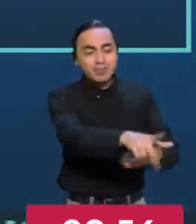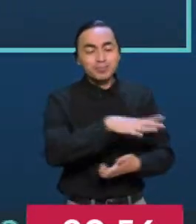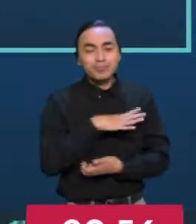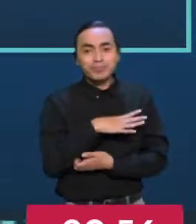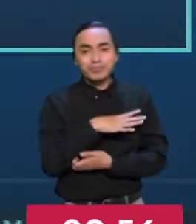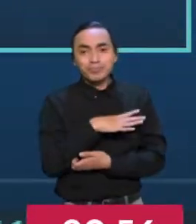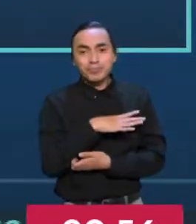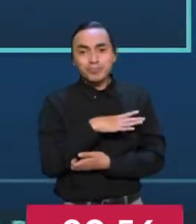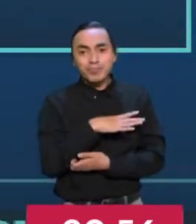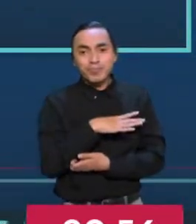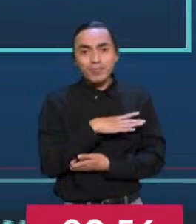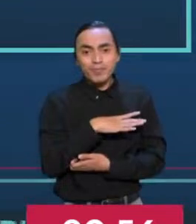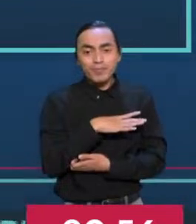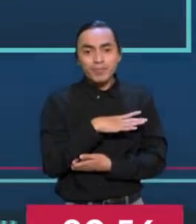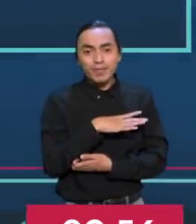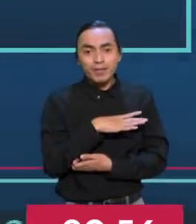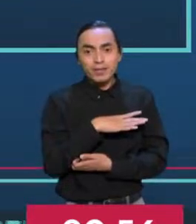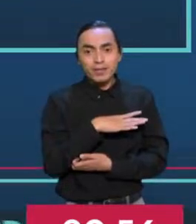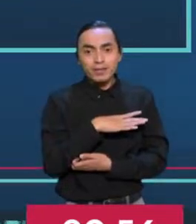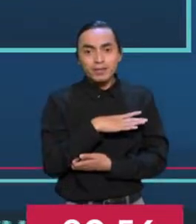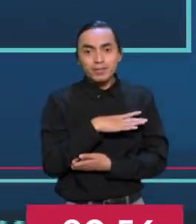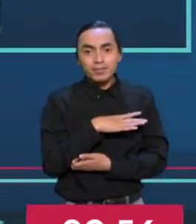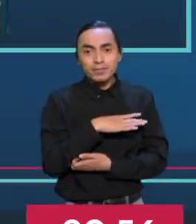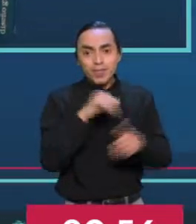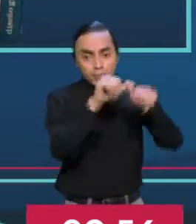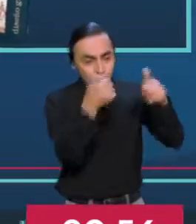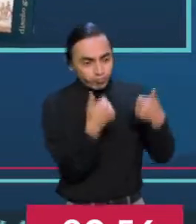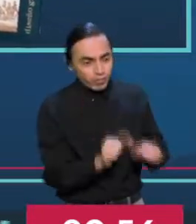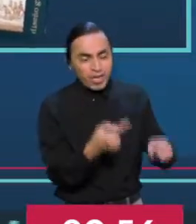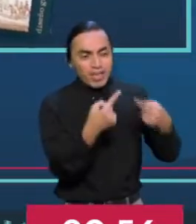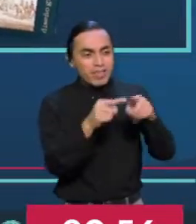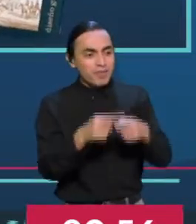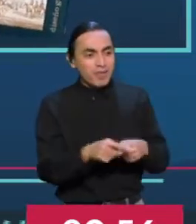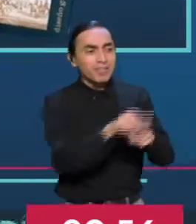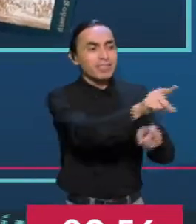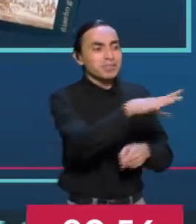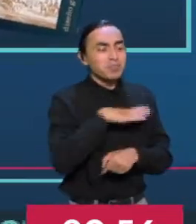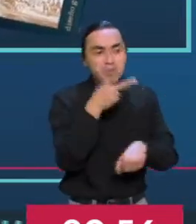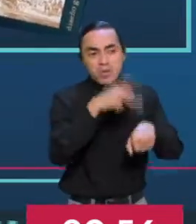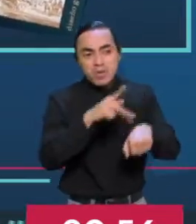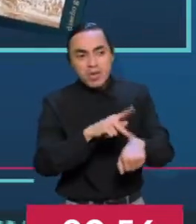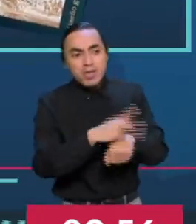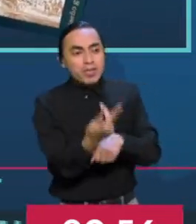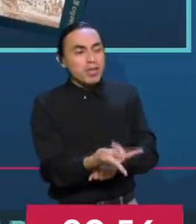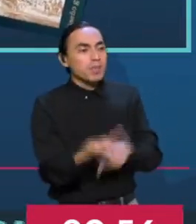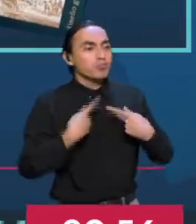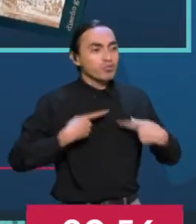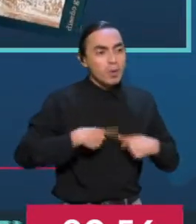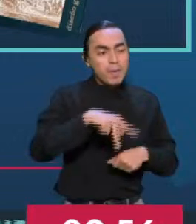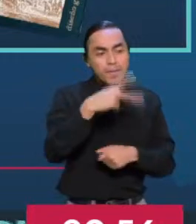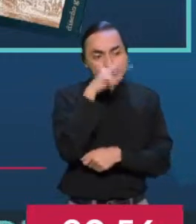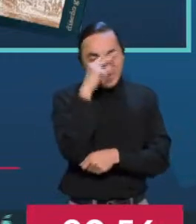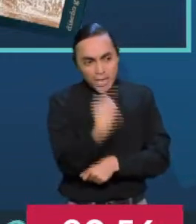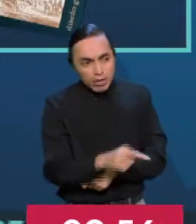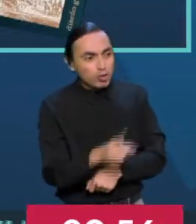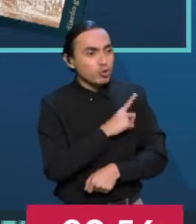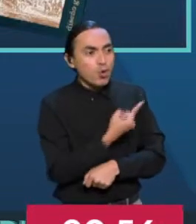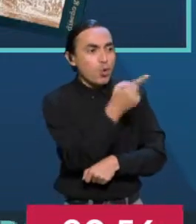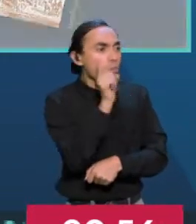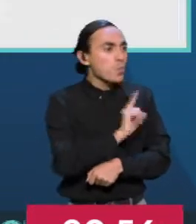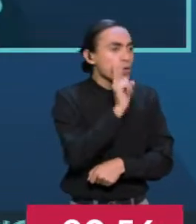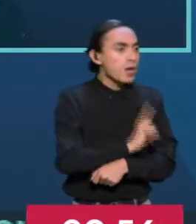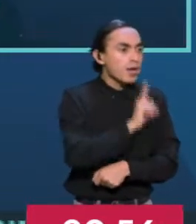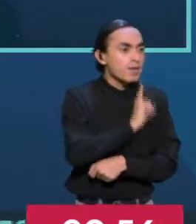largo pues los bustos de diferentes autores mexicanos, ¿no? Solo hay una mujer, es Sor Juana Inés de la Cruz, entonces por ahí cuando vayan búsquenla porque también